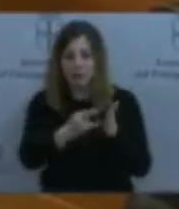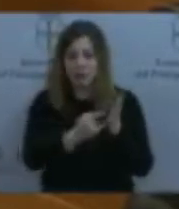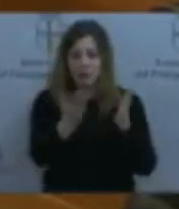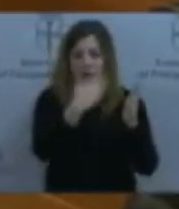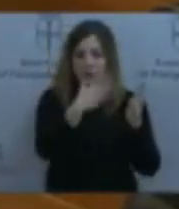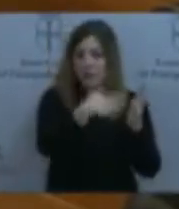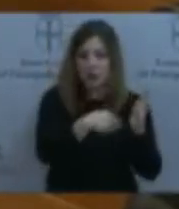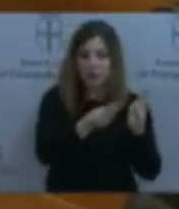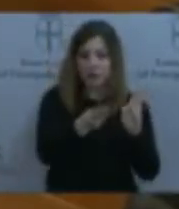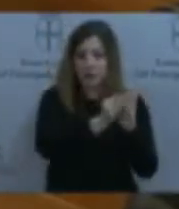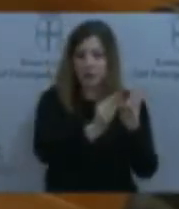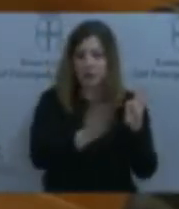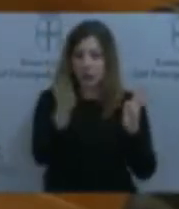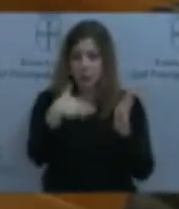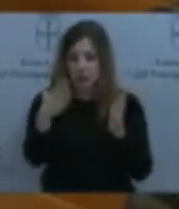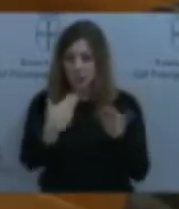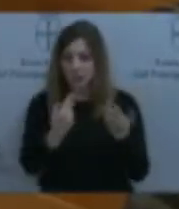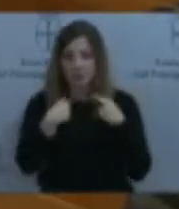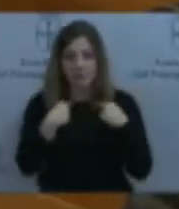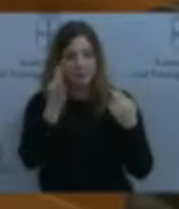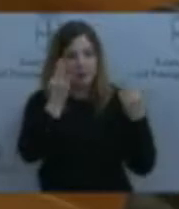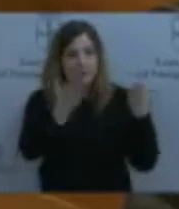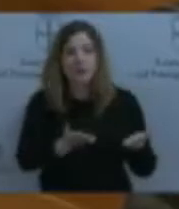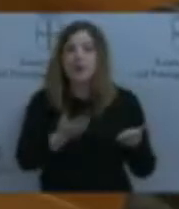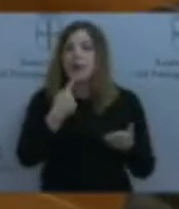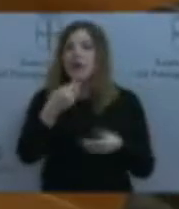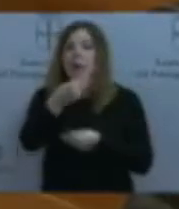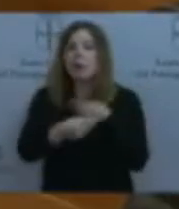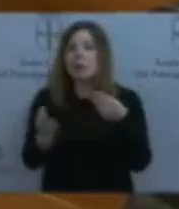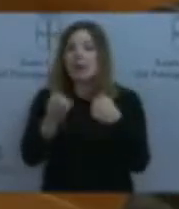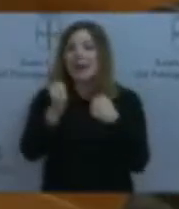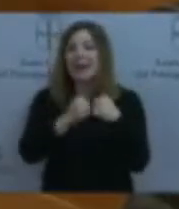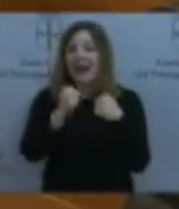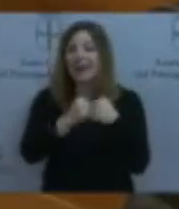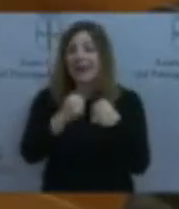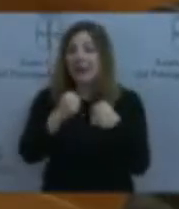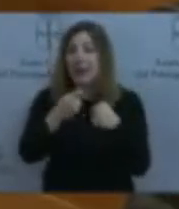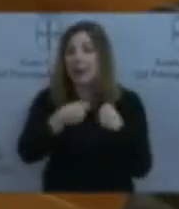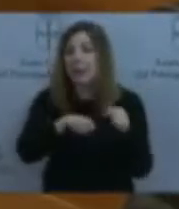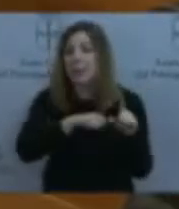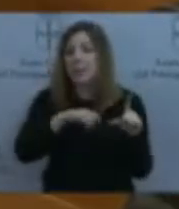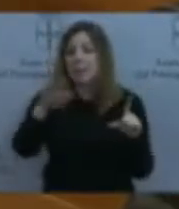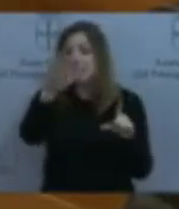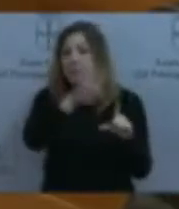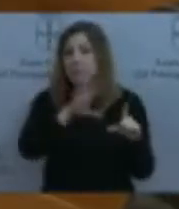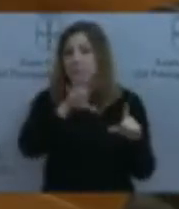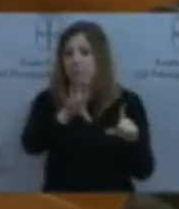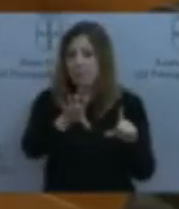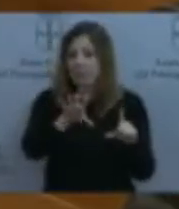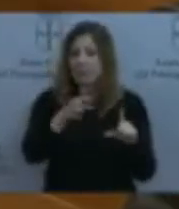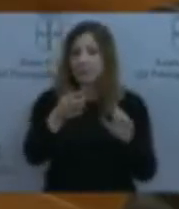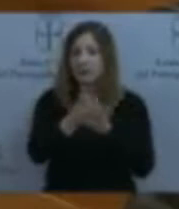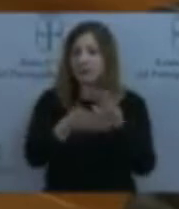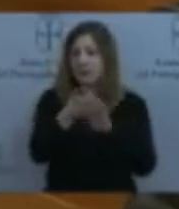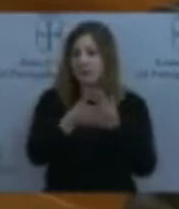Sí se plantea el uso de caliza del país, expresión que es un término común que hace referencia pues, a eso, a una caliza lo